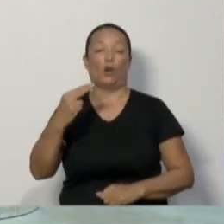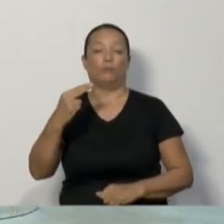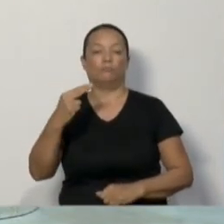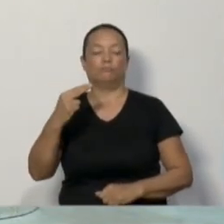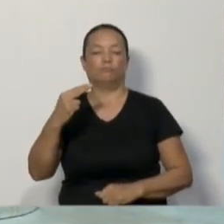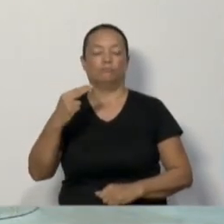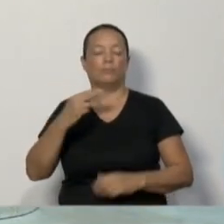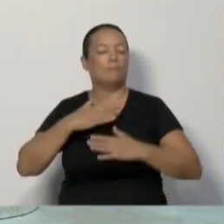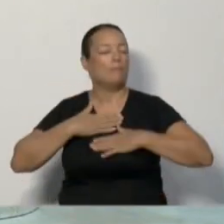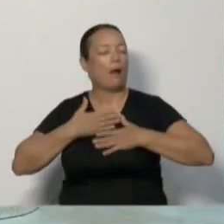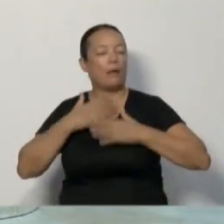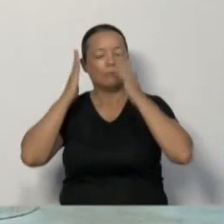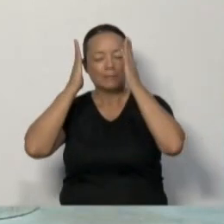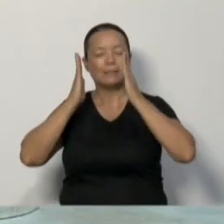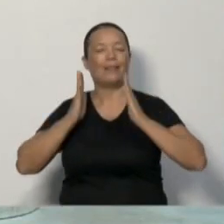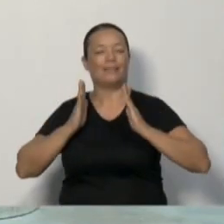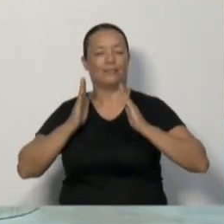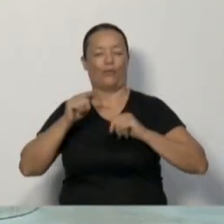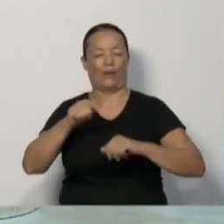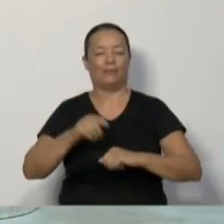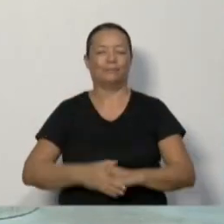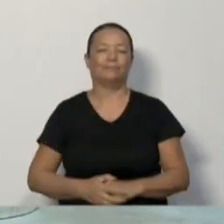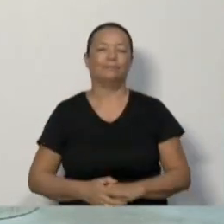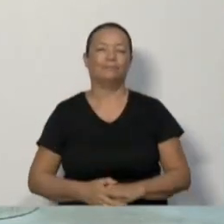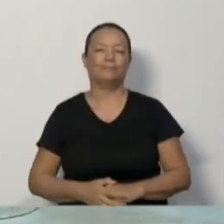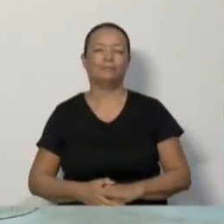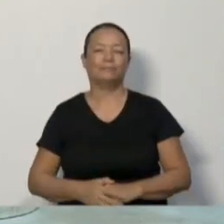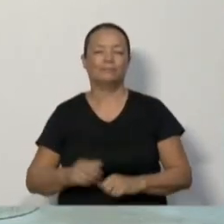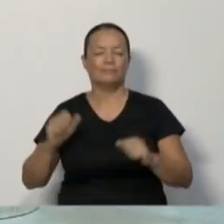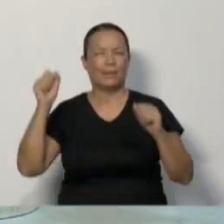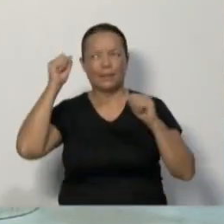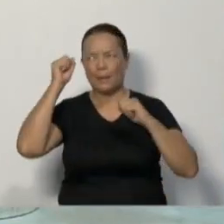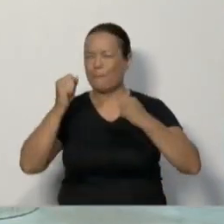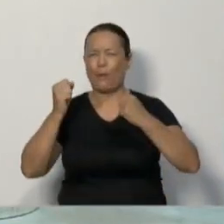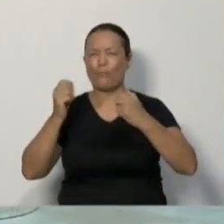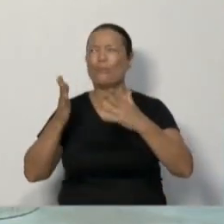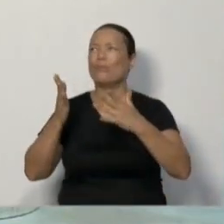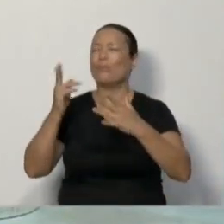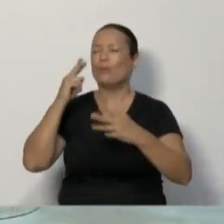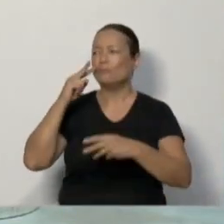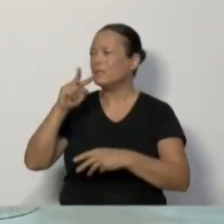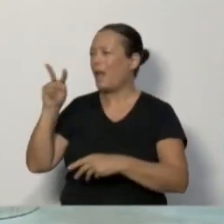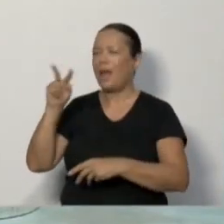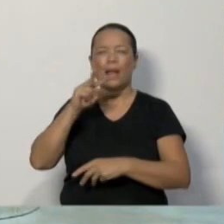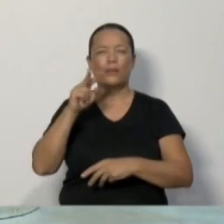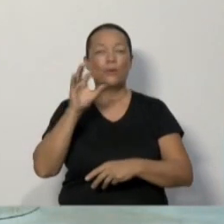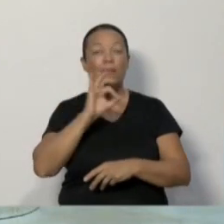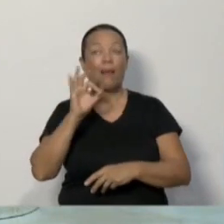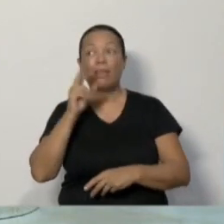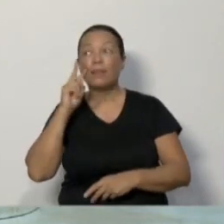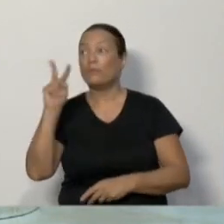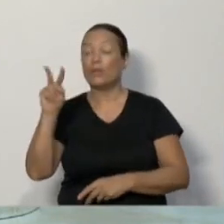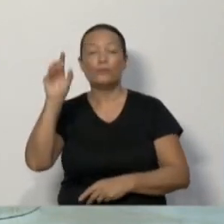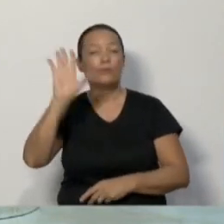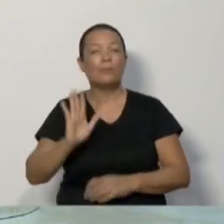Hijo querido, escúchenlo. De pronto miraron a su alrededor y no vieron a nadie, sino a